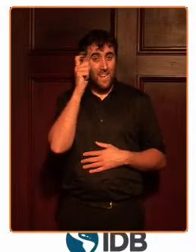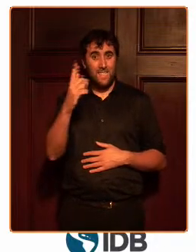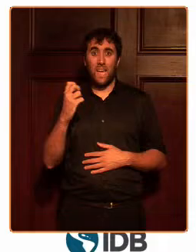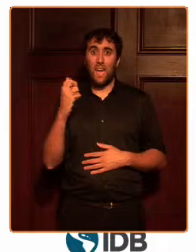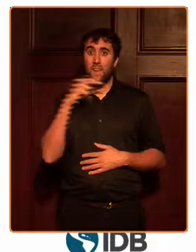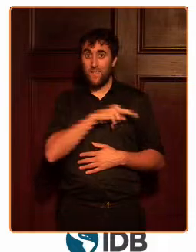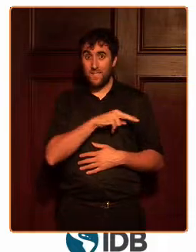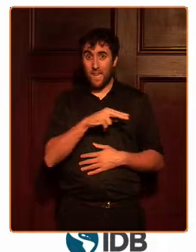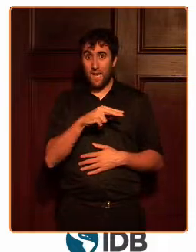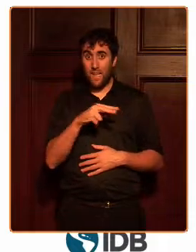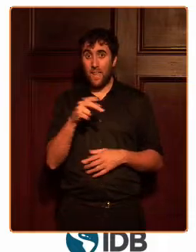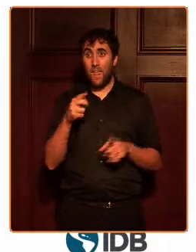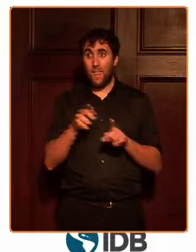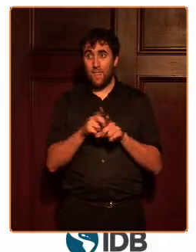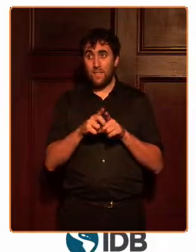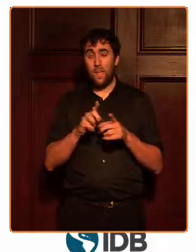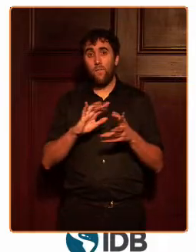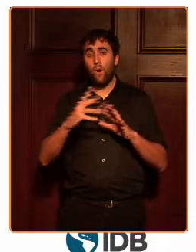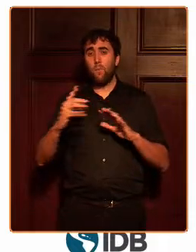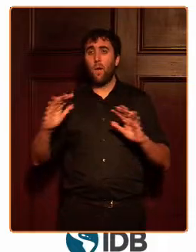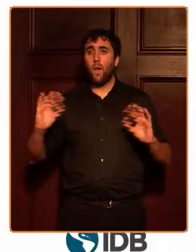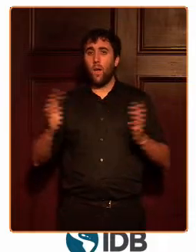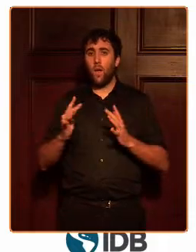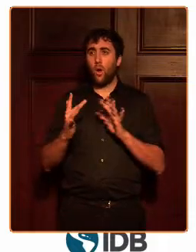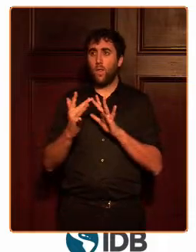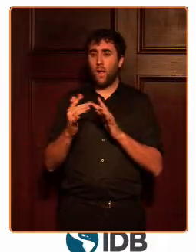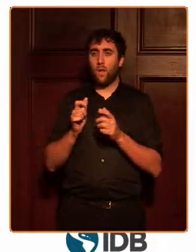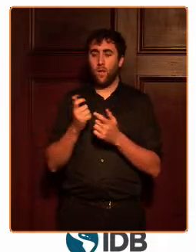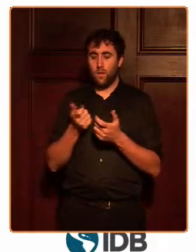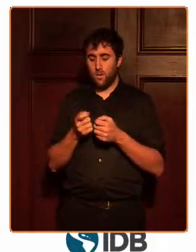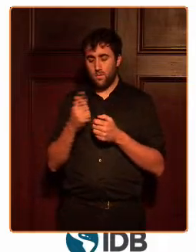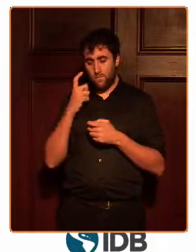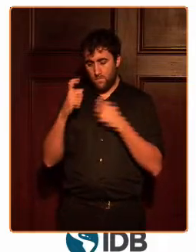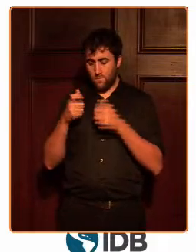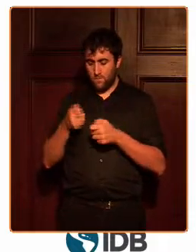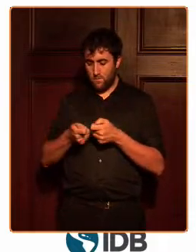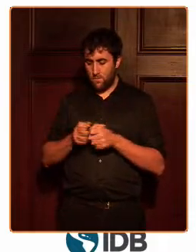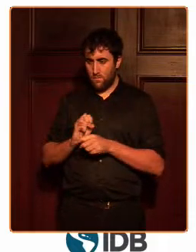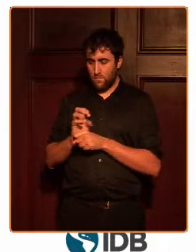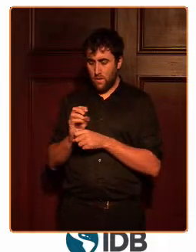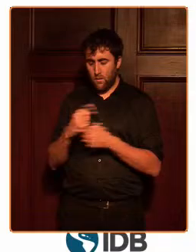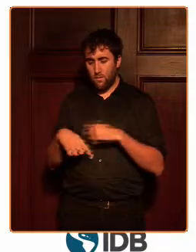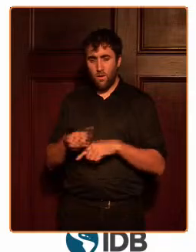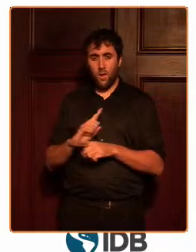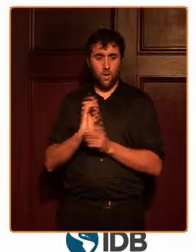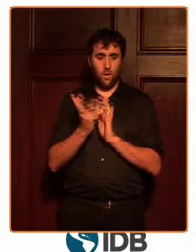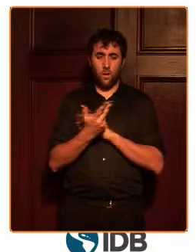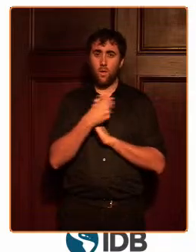colonizar la interacción humana. Y Sam Altman, el CEO creador de OpenAI,